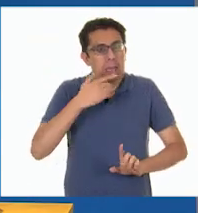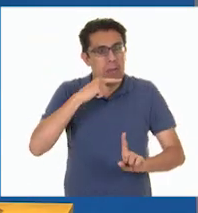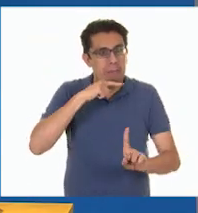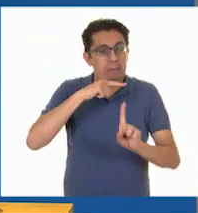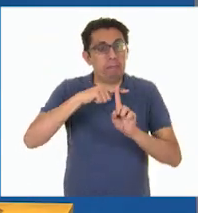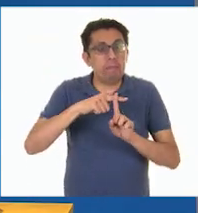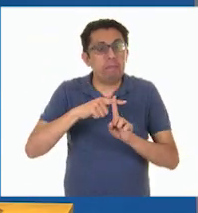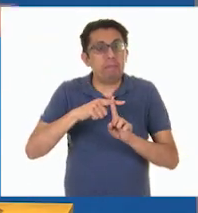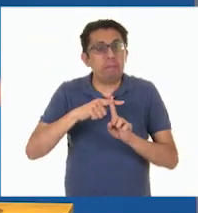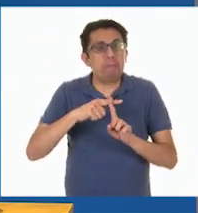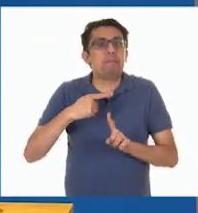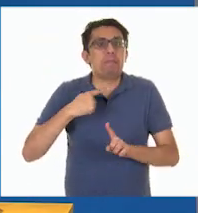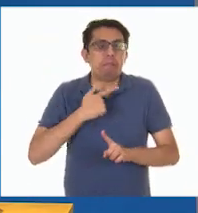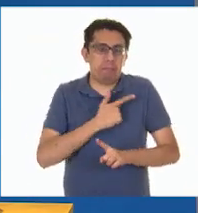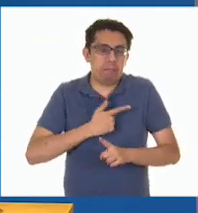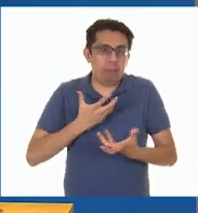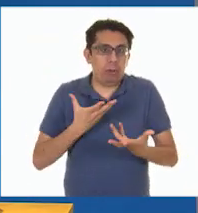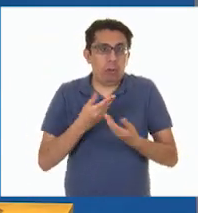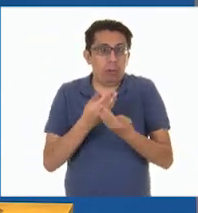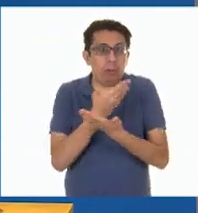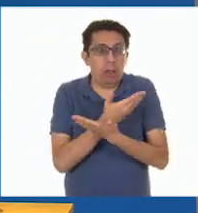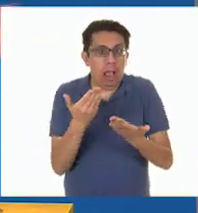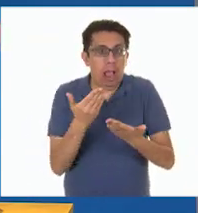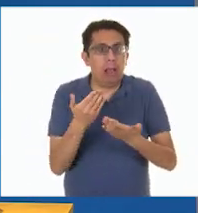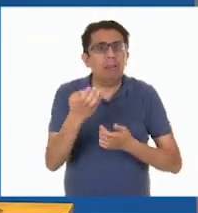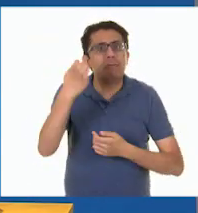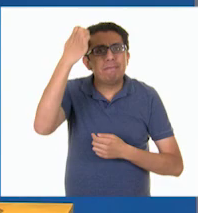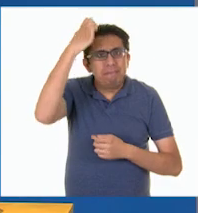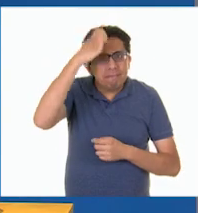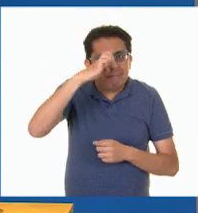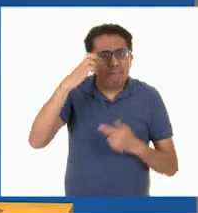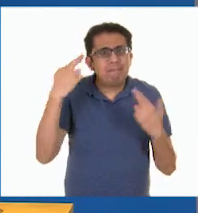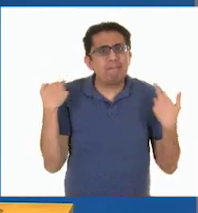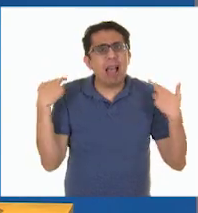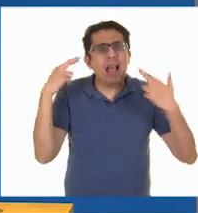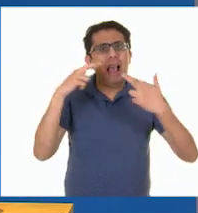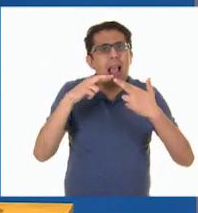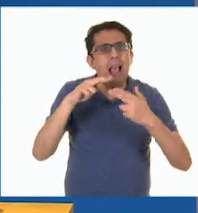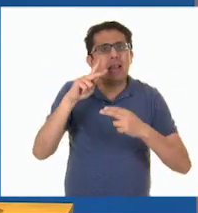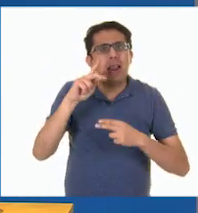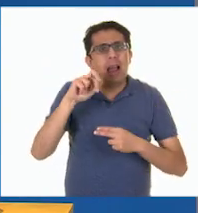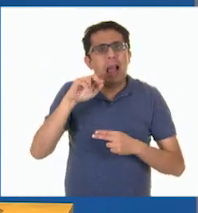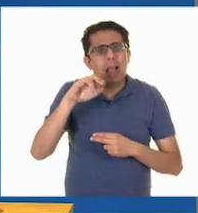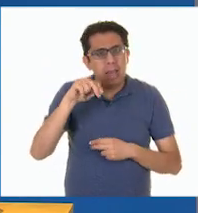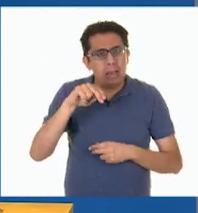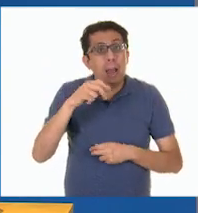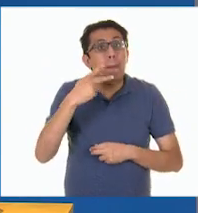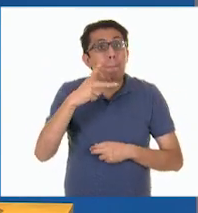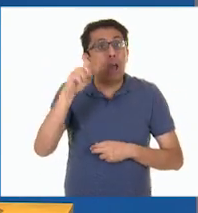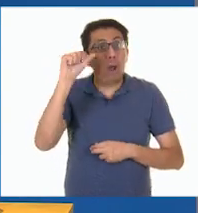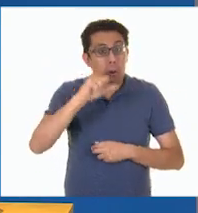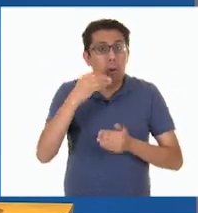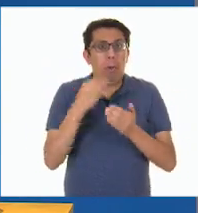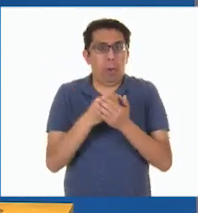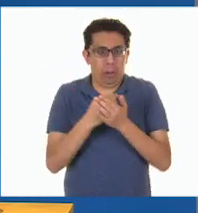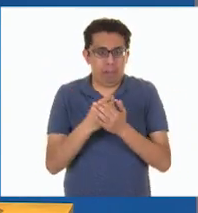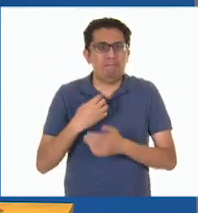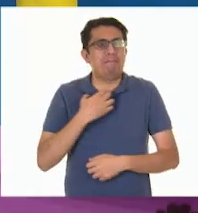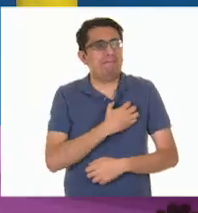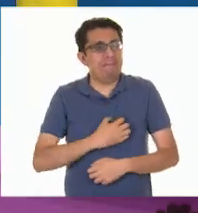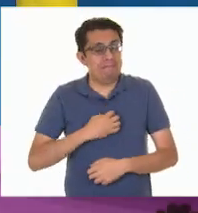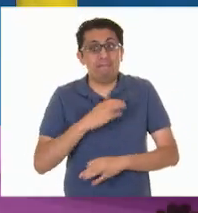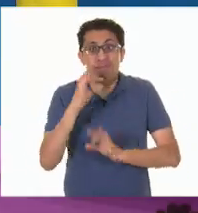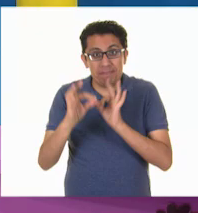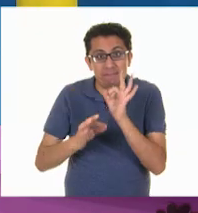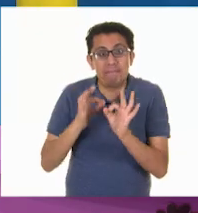gusto acompañarlos y aunque extrañamos a la maestra Karina, vamos a poner todo nuestro entusiasmo en esta clase. ¿Estamos listos para empezar? Listísimos,